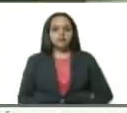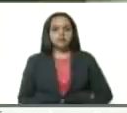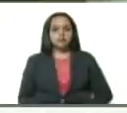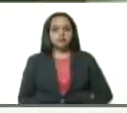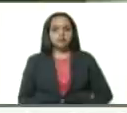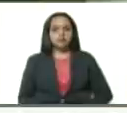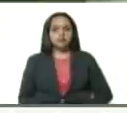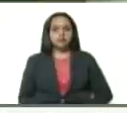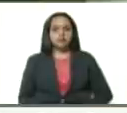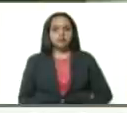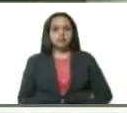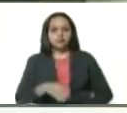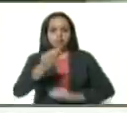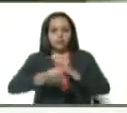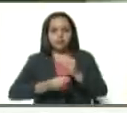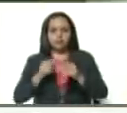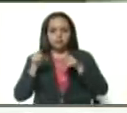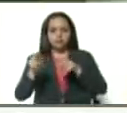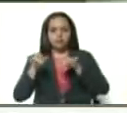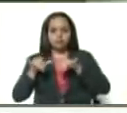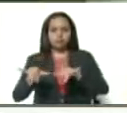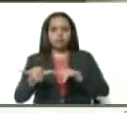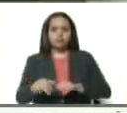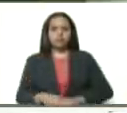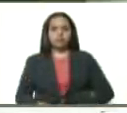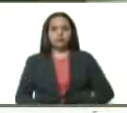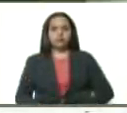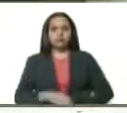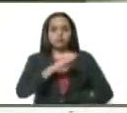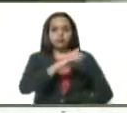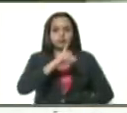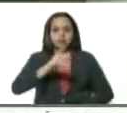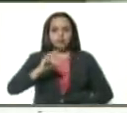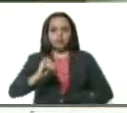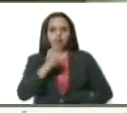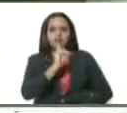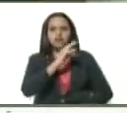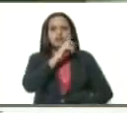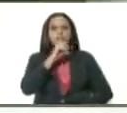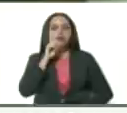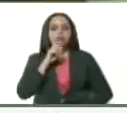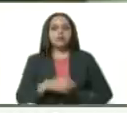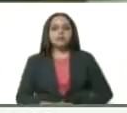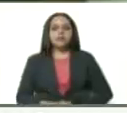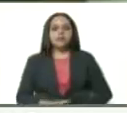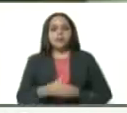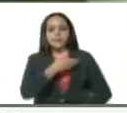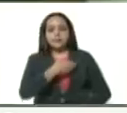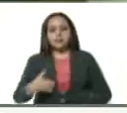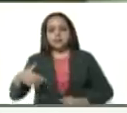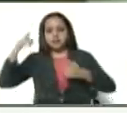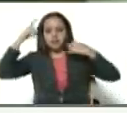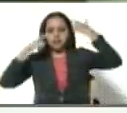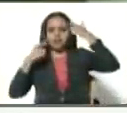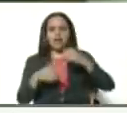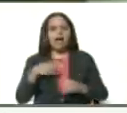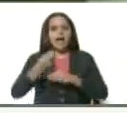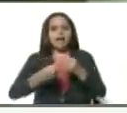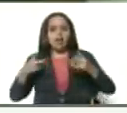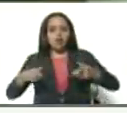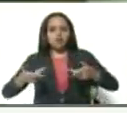para que procedan allí mismo, fíjate, en el CDI que lleva el nombre del comandante Hugo Chávez, a inaugurar